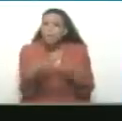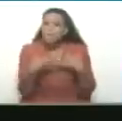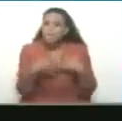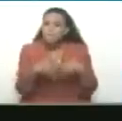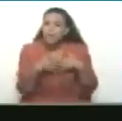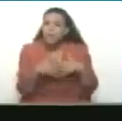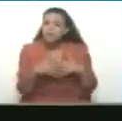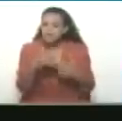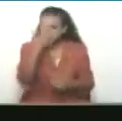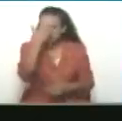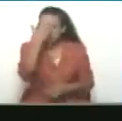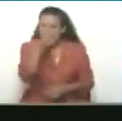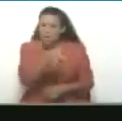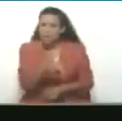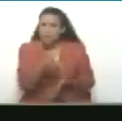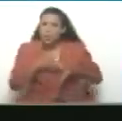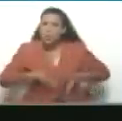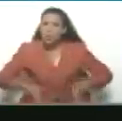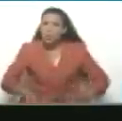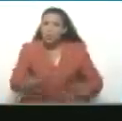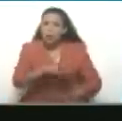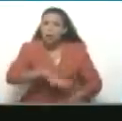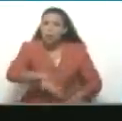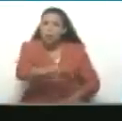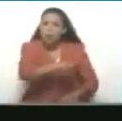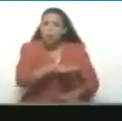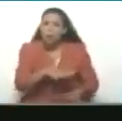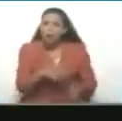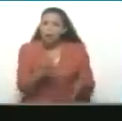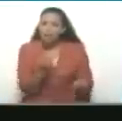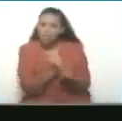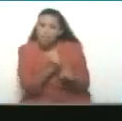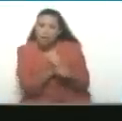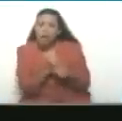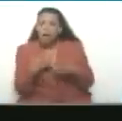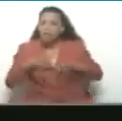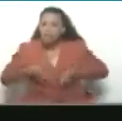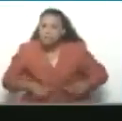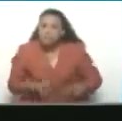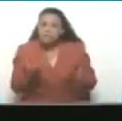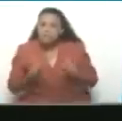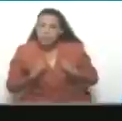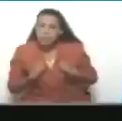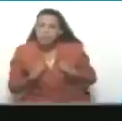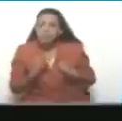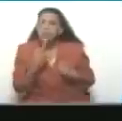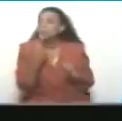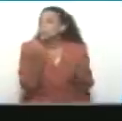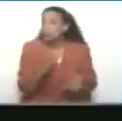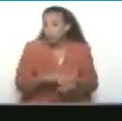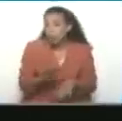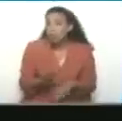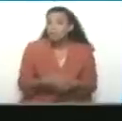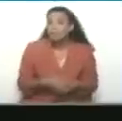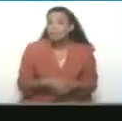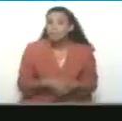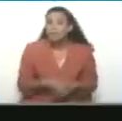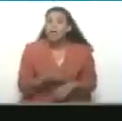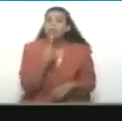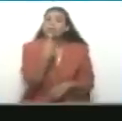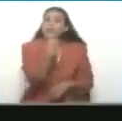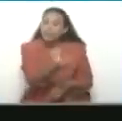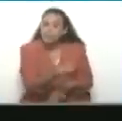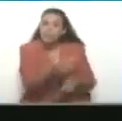básicas San Félix tu tu patiadero pues tu zona Ah así que yo te